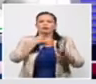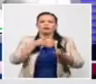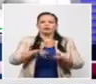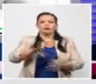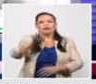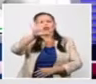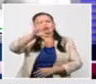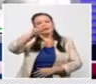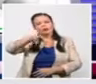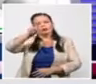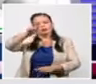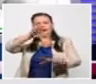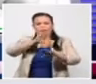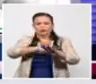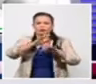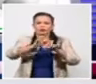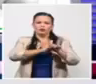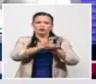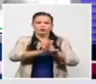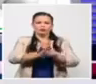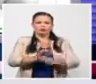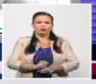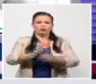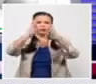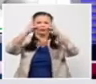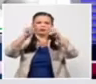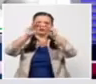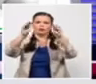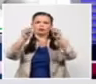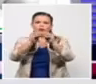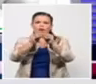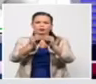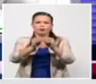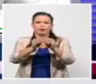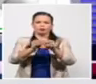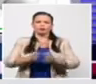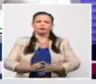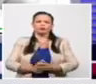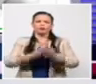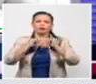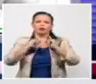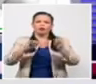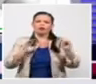la COVID-19. El total de diagnosticados al cierre del día de ayer,